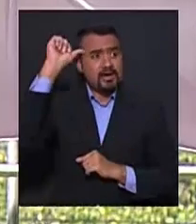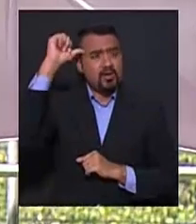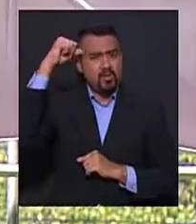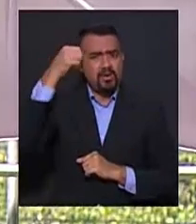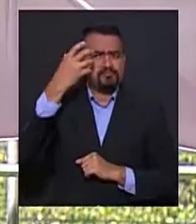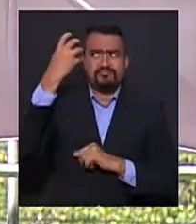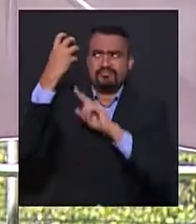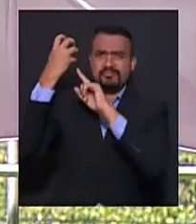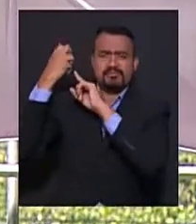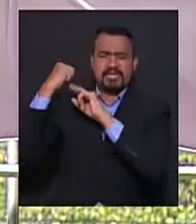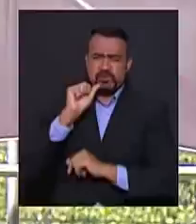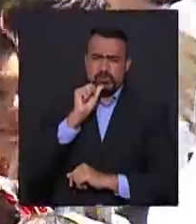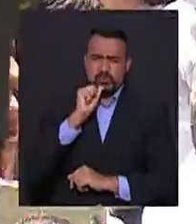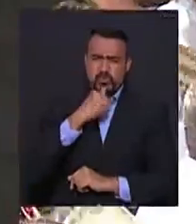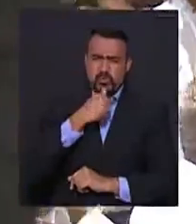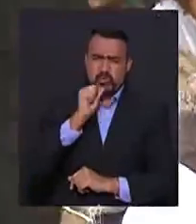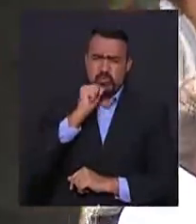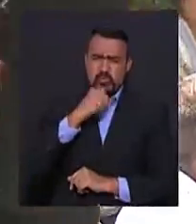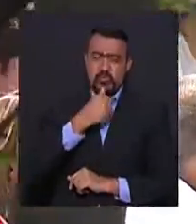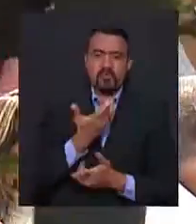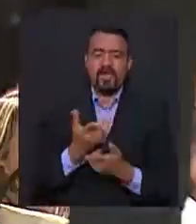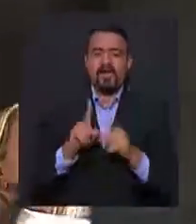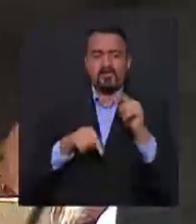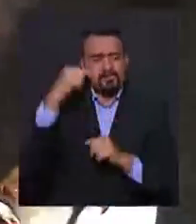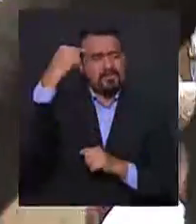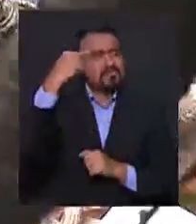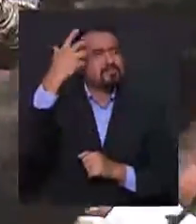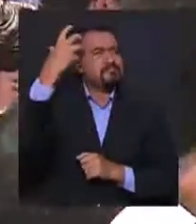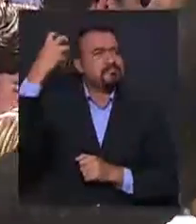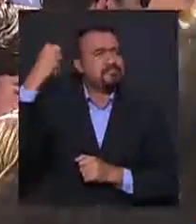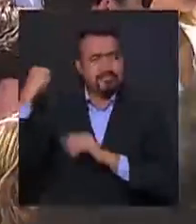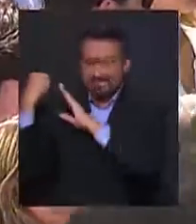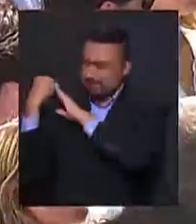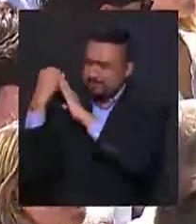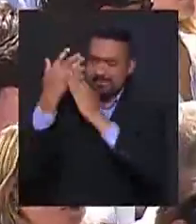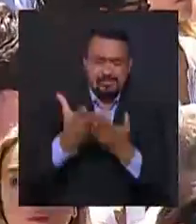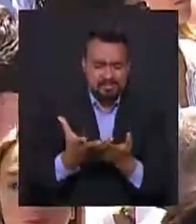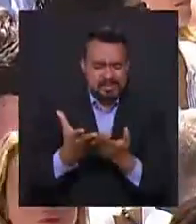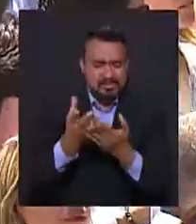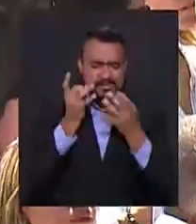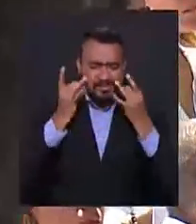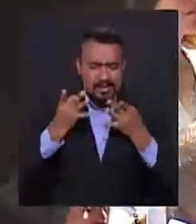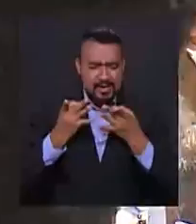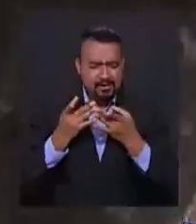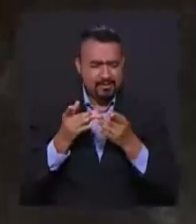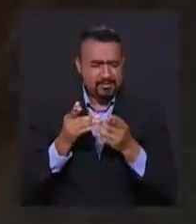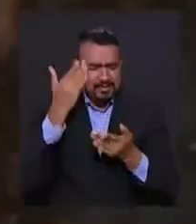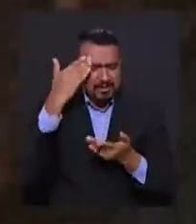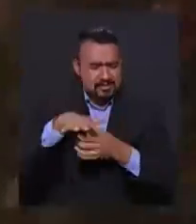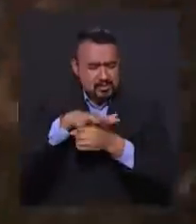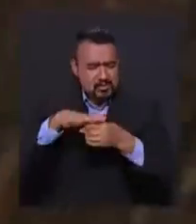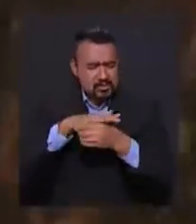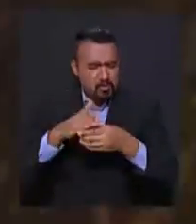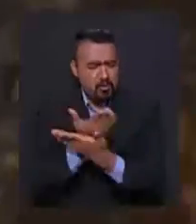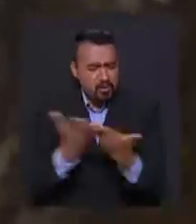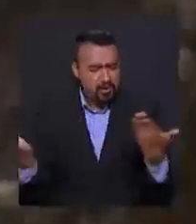a una época de dolor. Nos miramos en el espejo roto del pasado, pero lo hacemos con valor, porque buscamos el